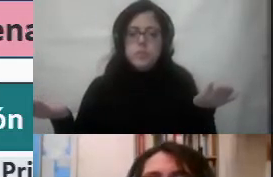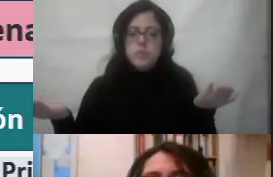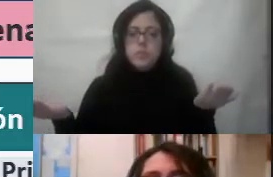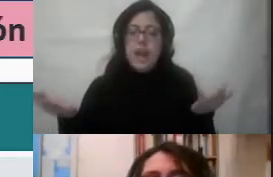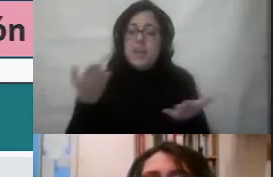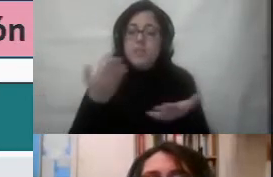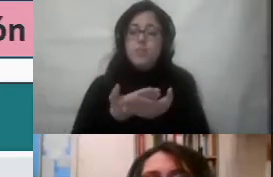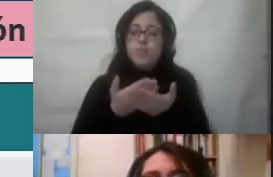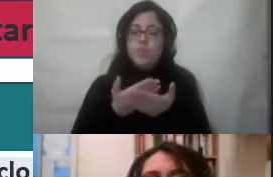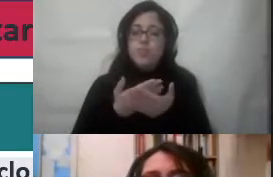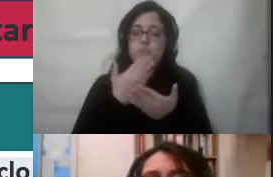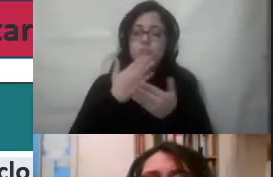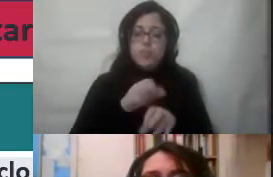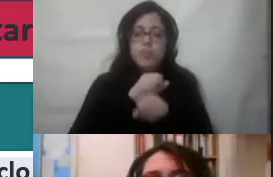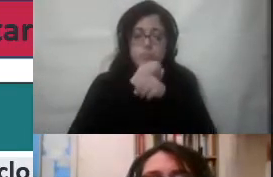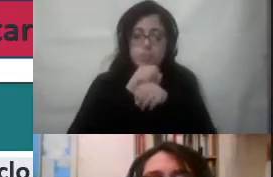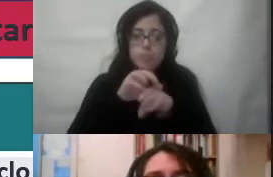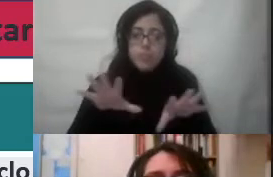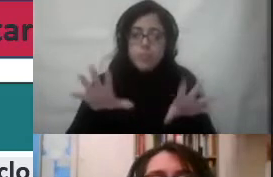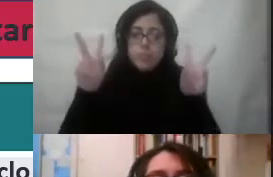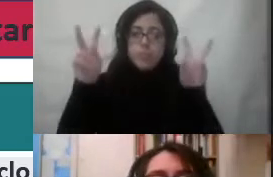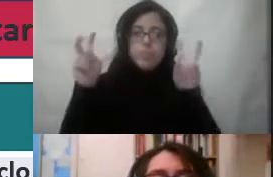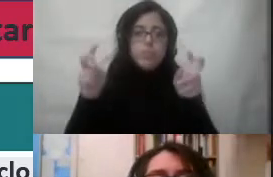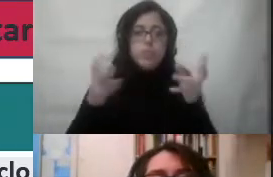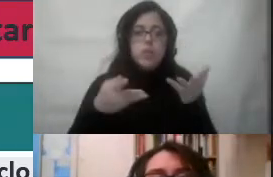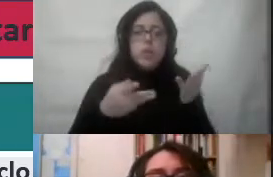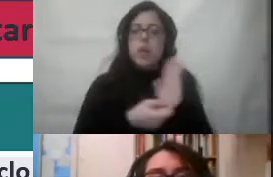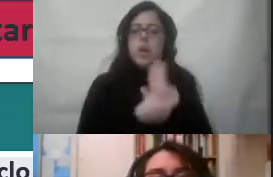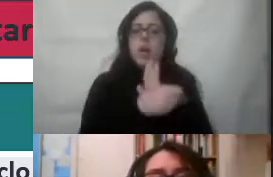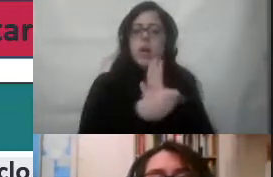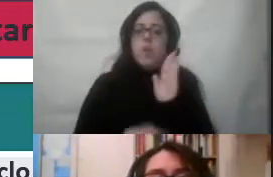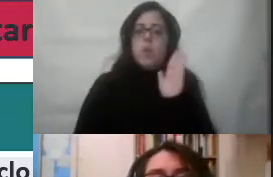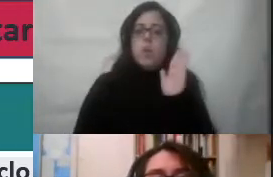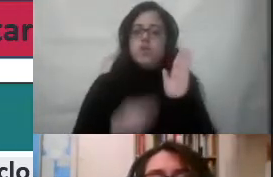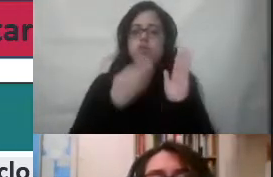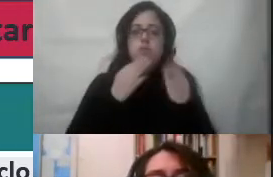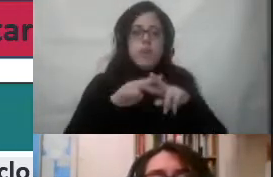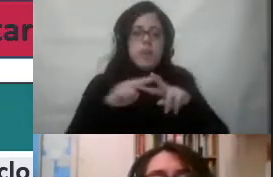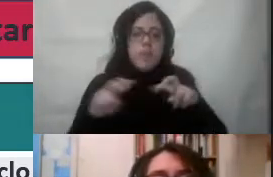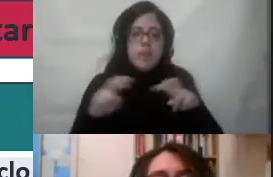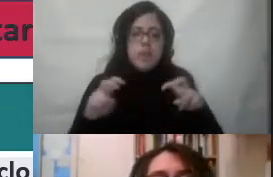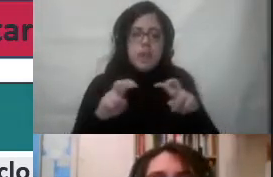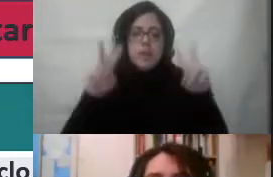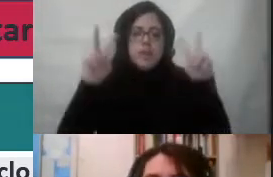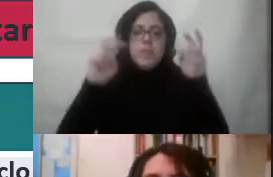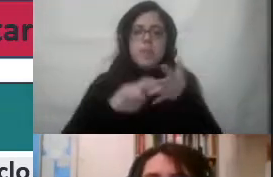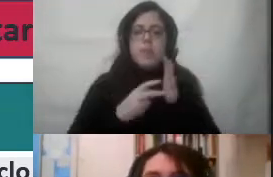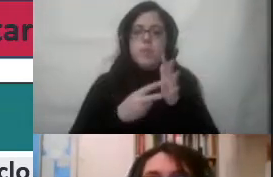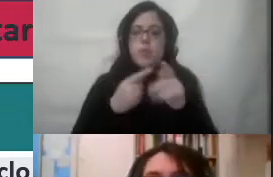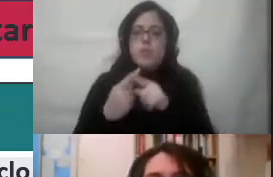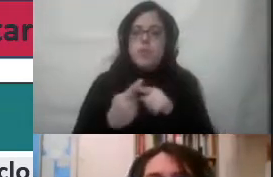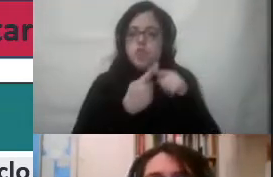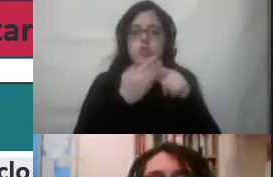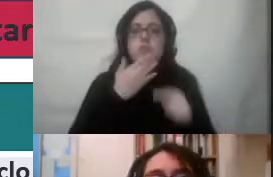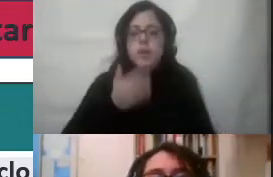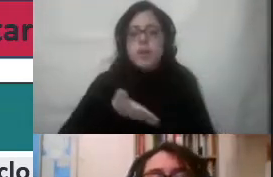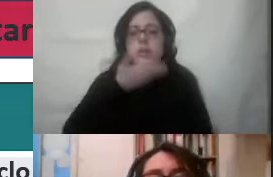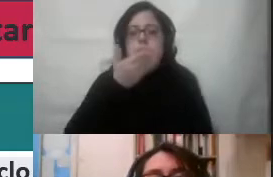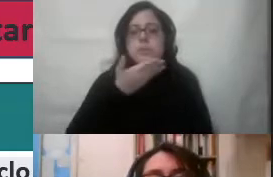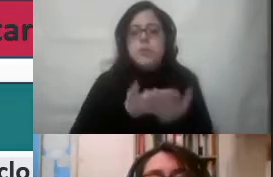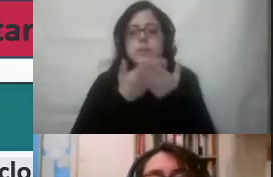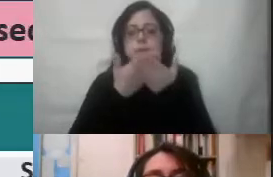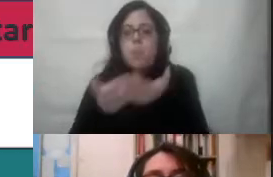aprovechemos también a difundir estos criterios de evaluación, también tenemos investigar sobre problemas sociales, argumentar y proponer,